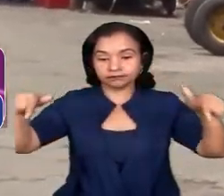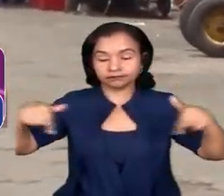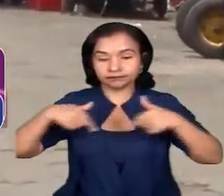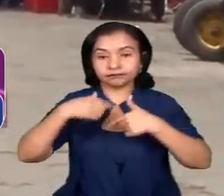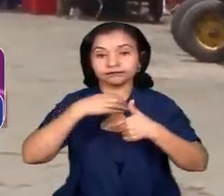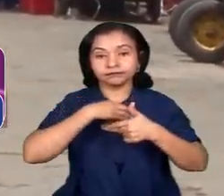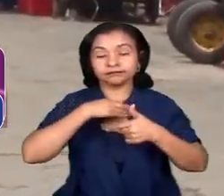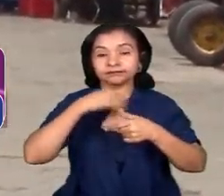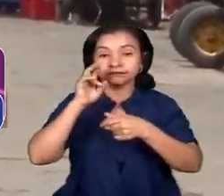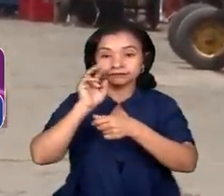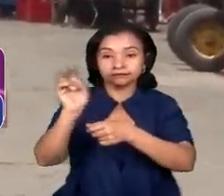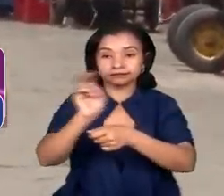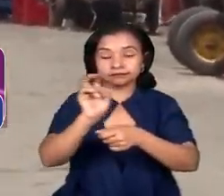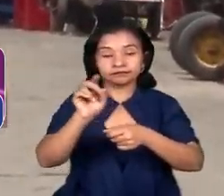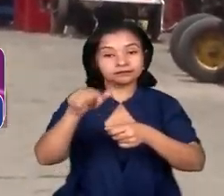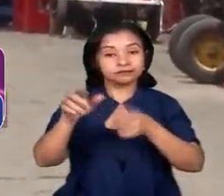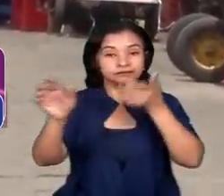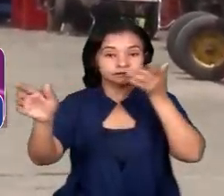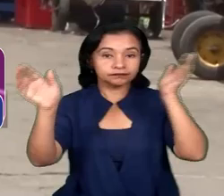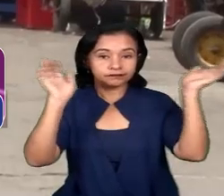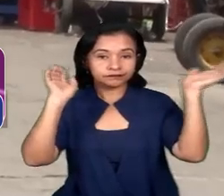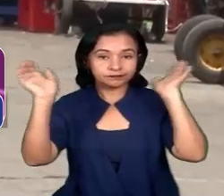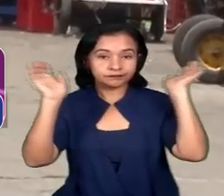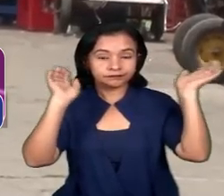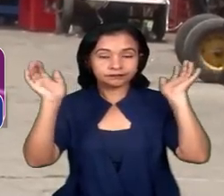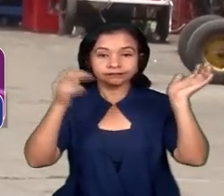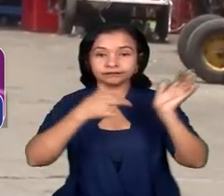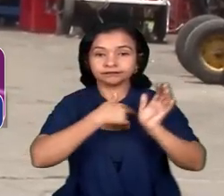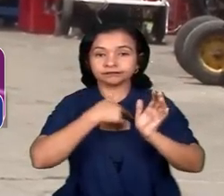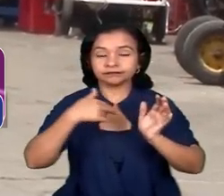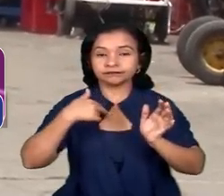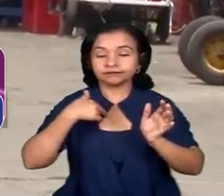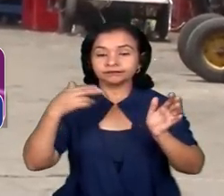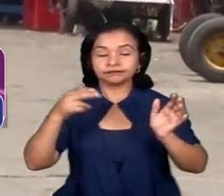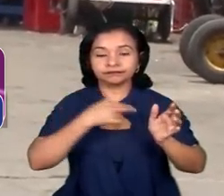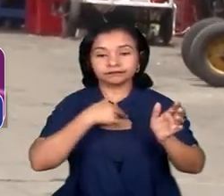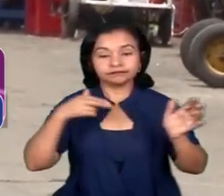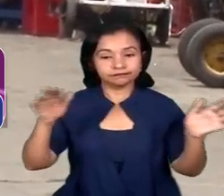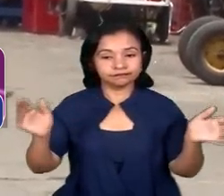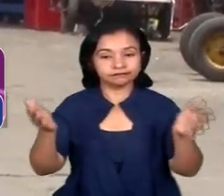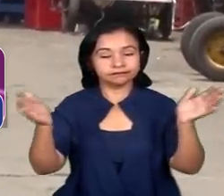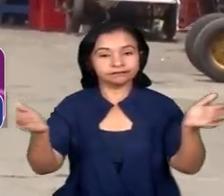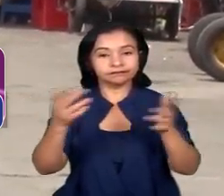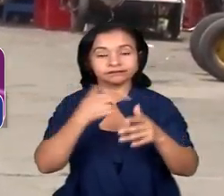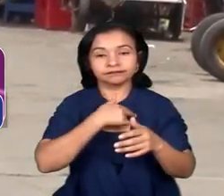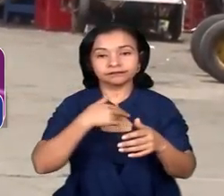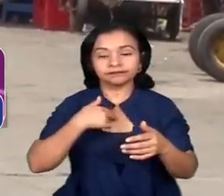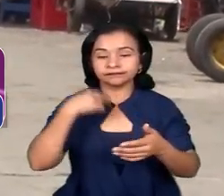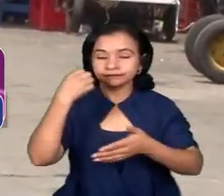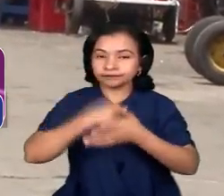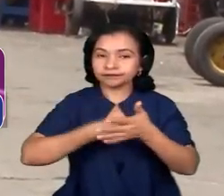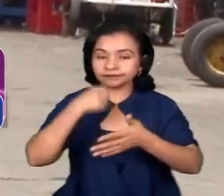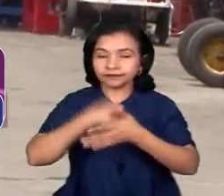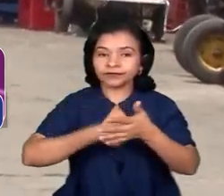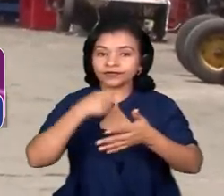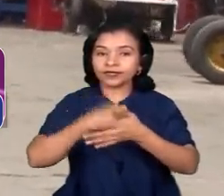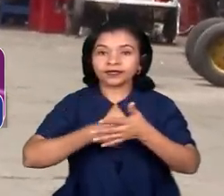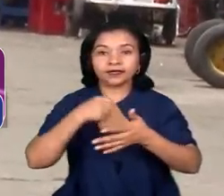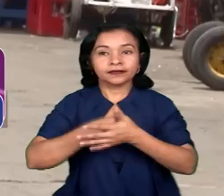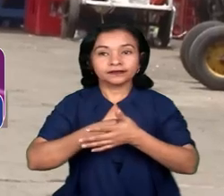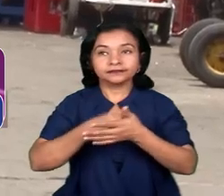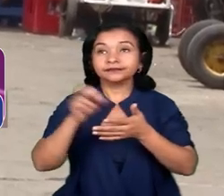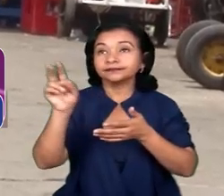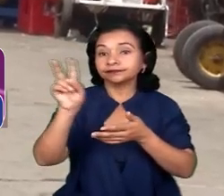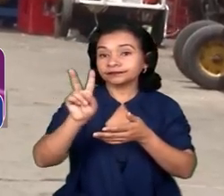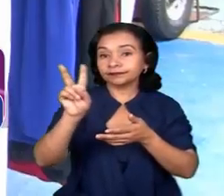pasó. Pero el mercado ahora, más que todo, creemos de que se ha dinamizado, se ha fortalecido con este